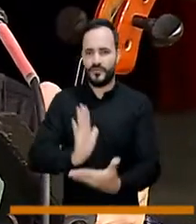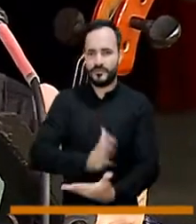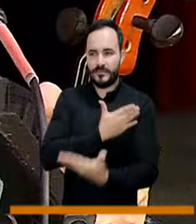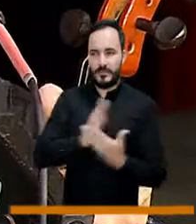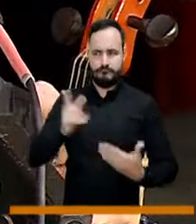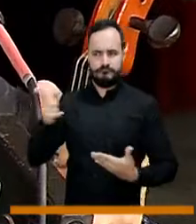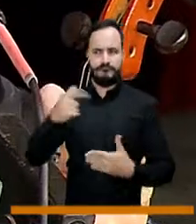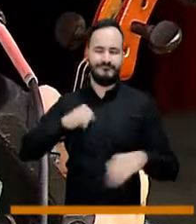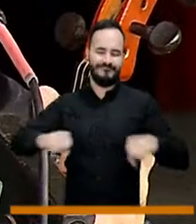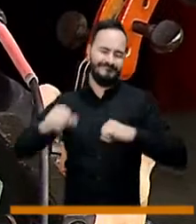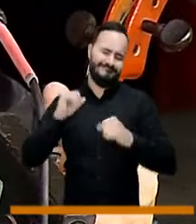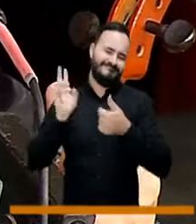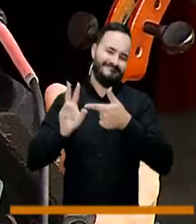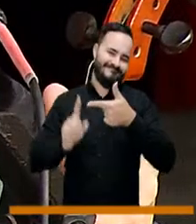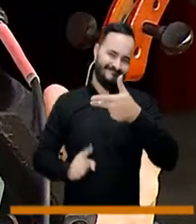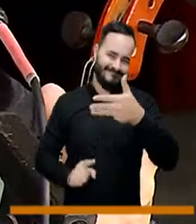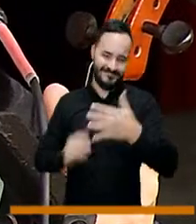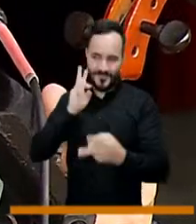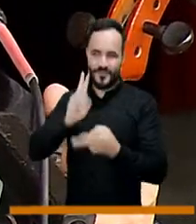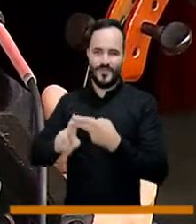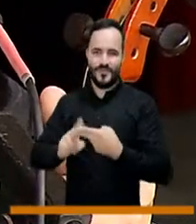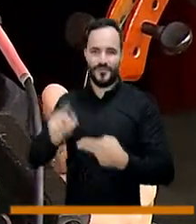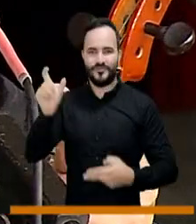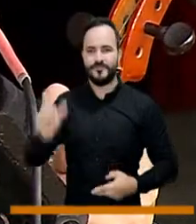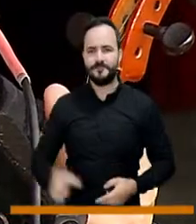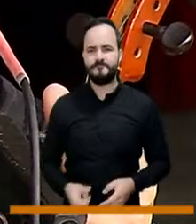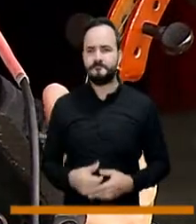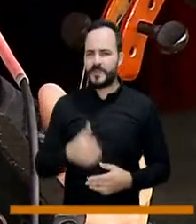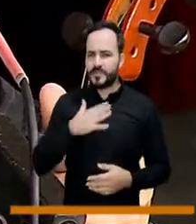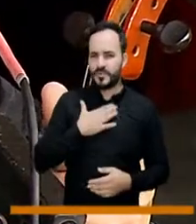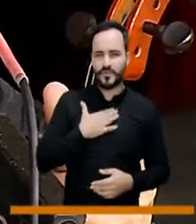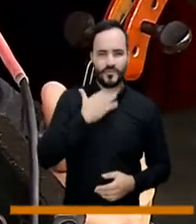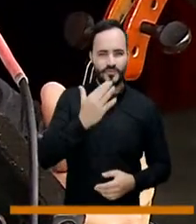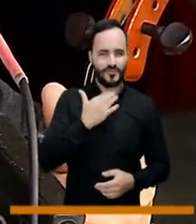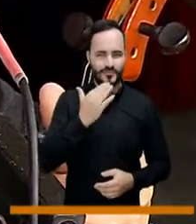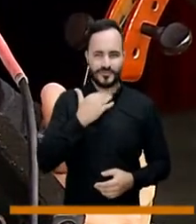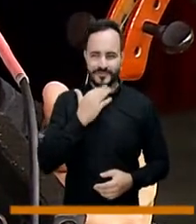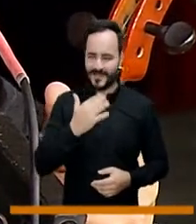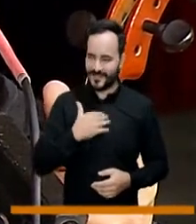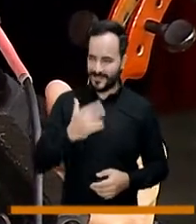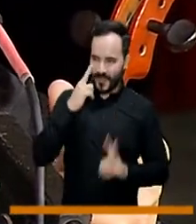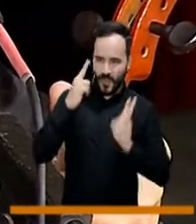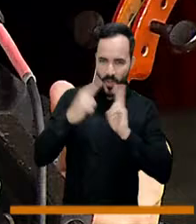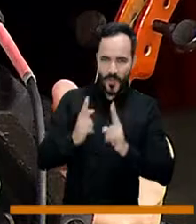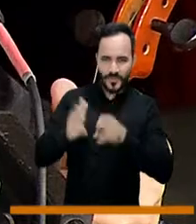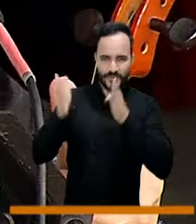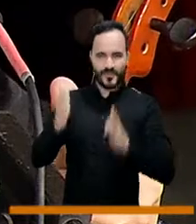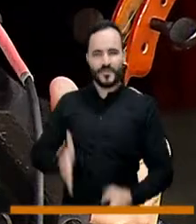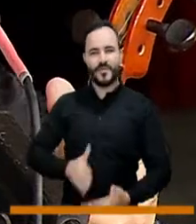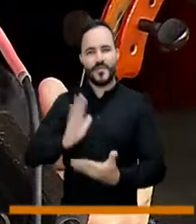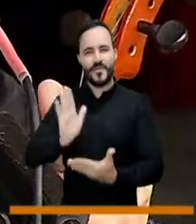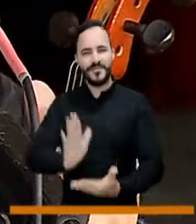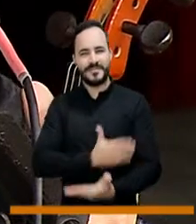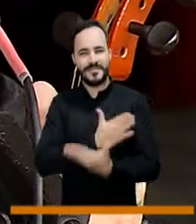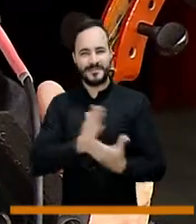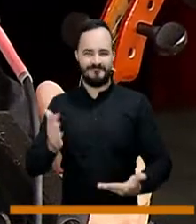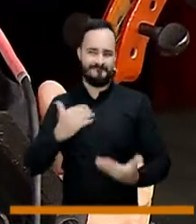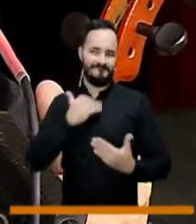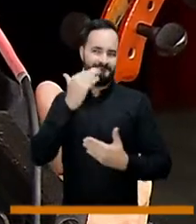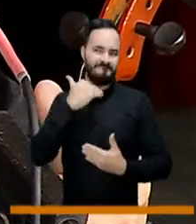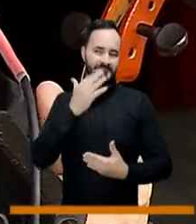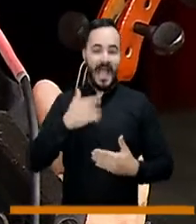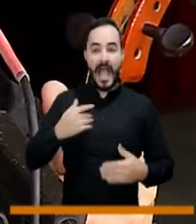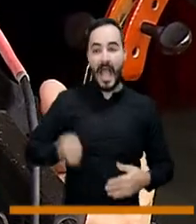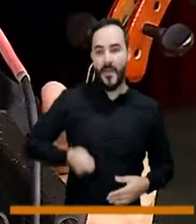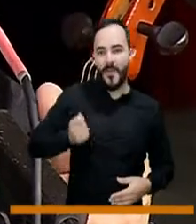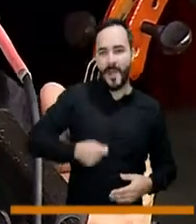un enamorado de la cultura, de la música. Puede que el derecho sea mi pasión, mi profesión, pero mi pasión está